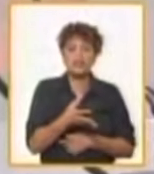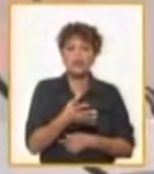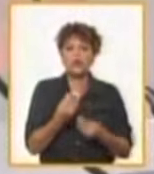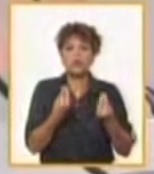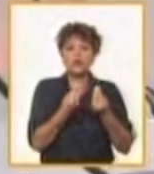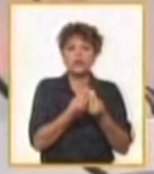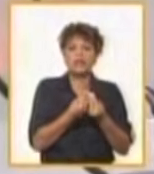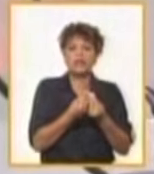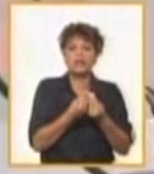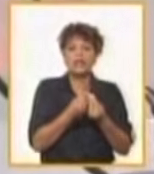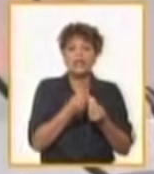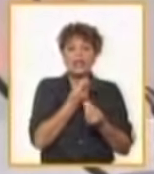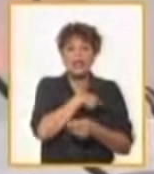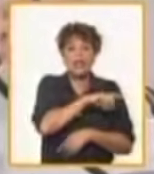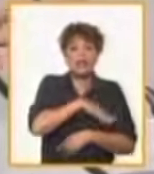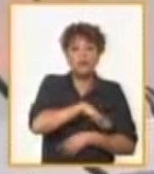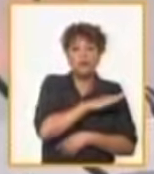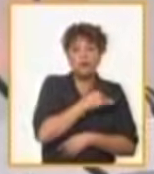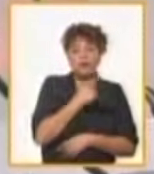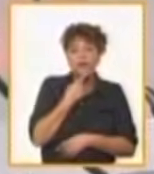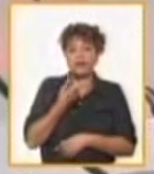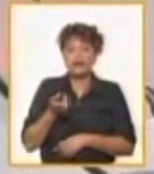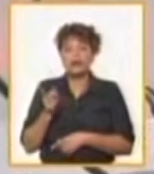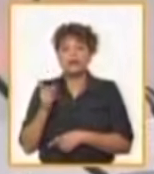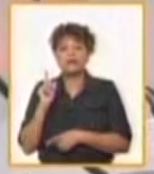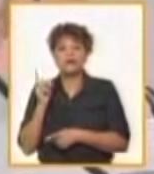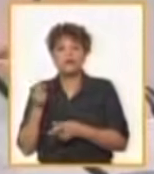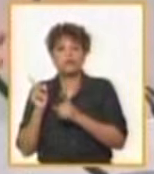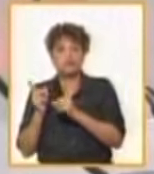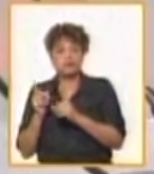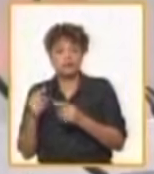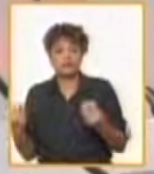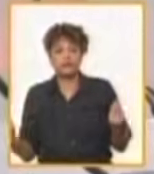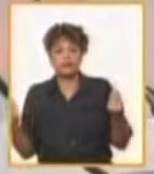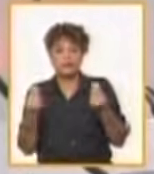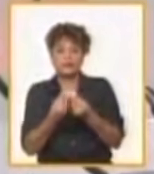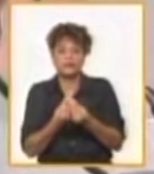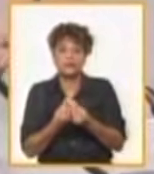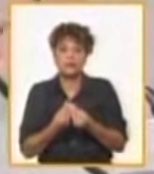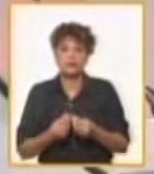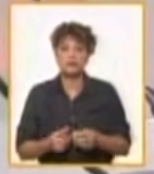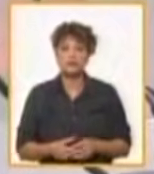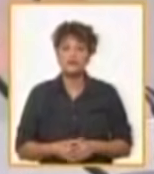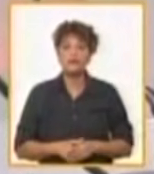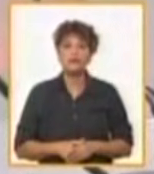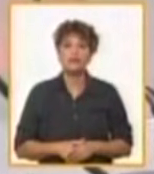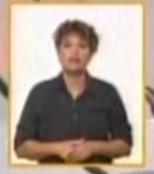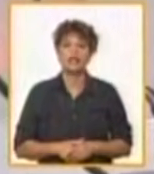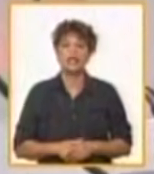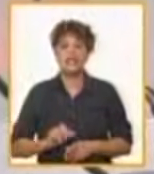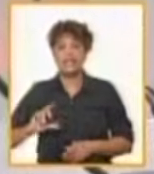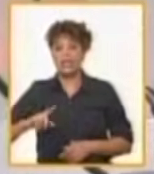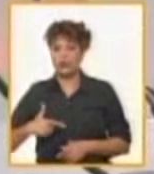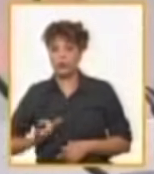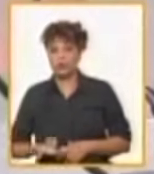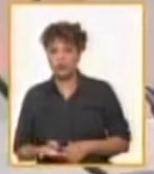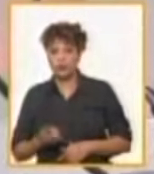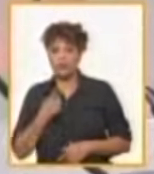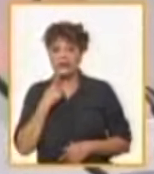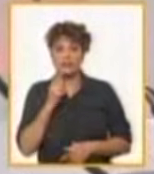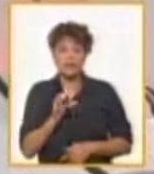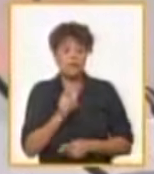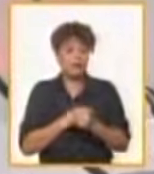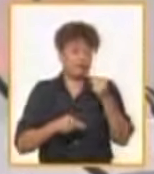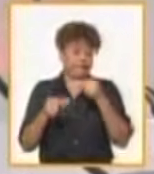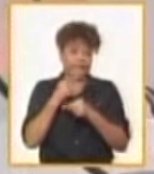busca que la revolución popularice, masifique las bellas artes, el apoyo que le da la revolución a la